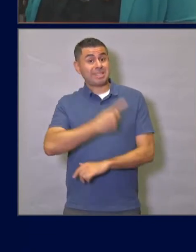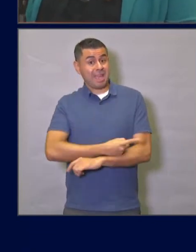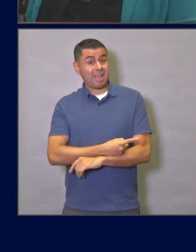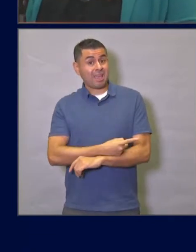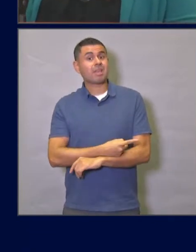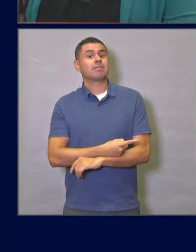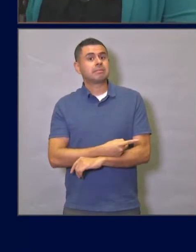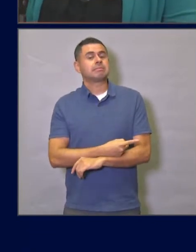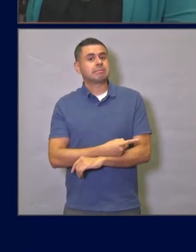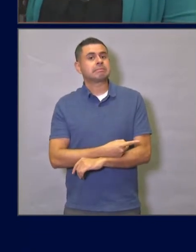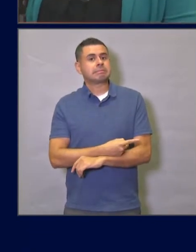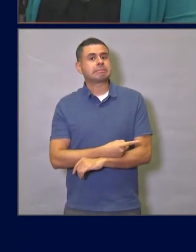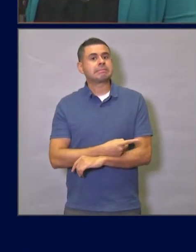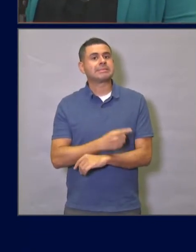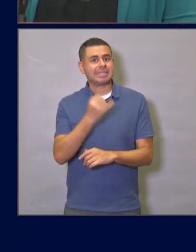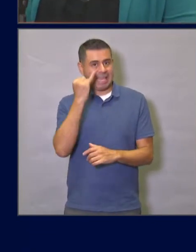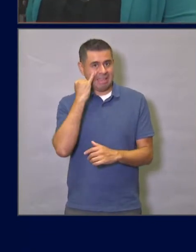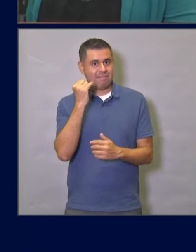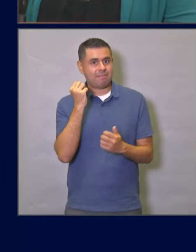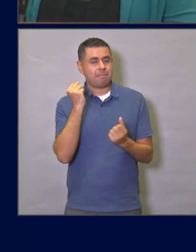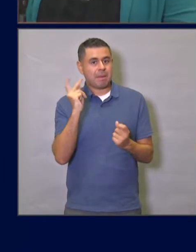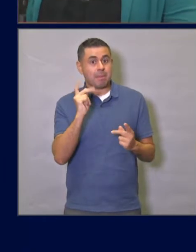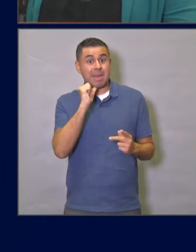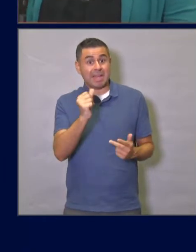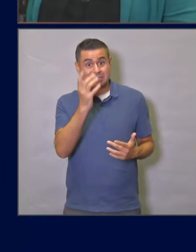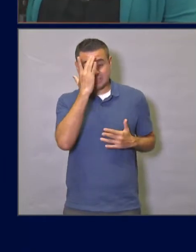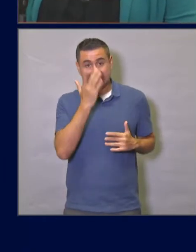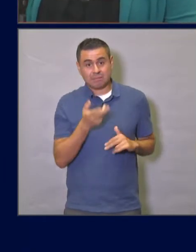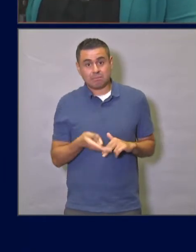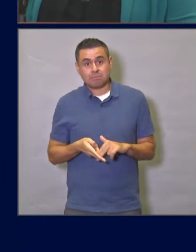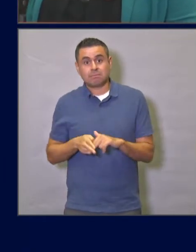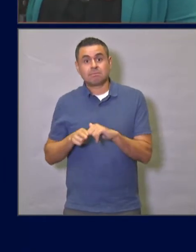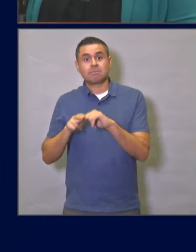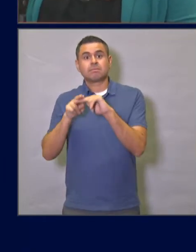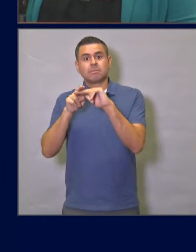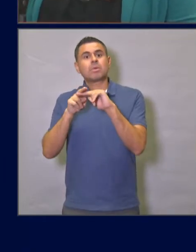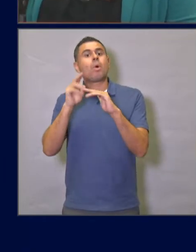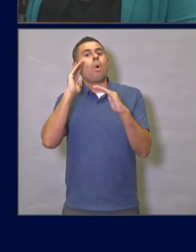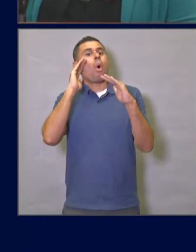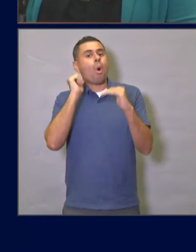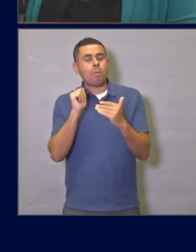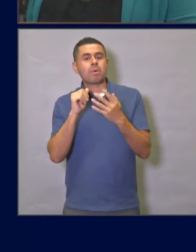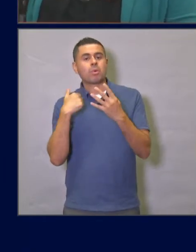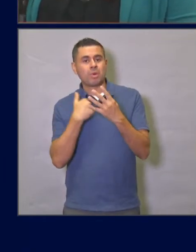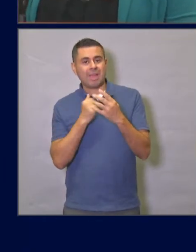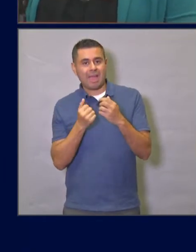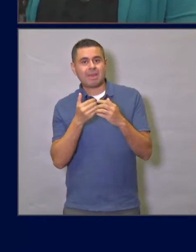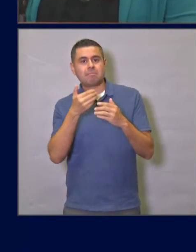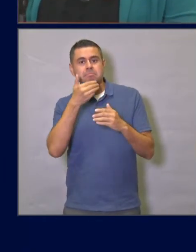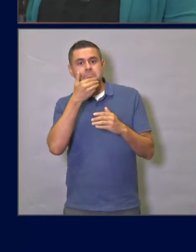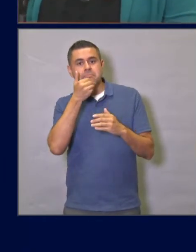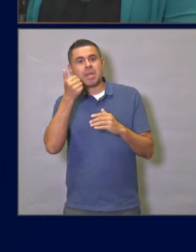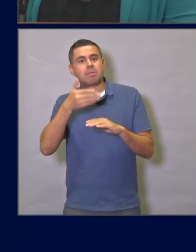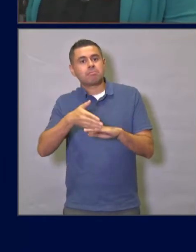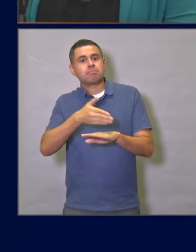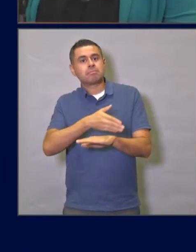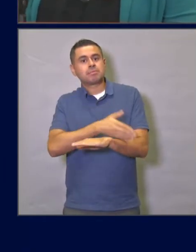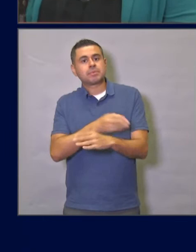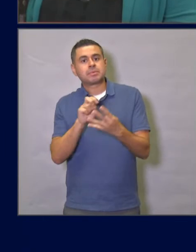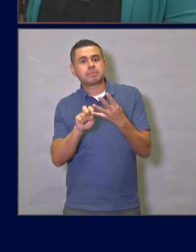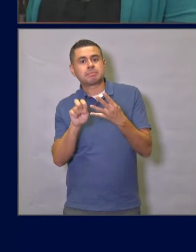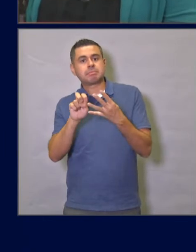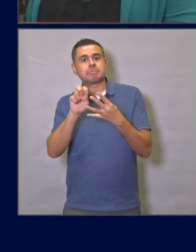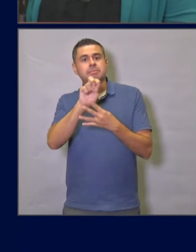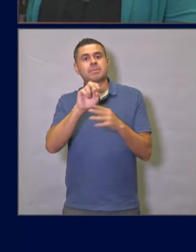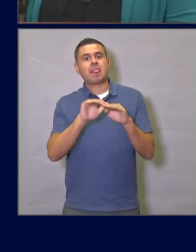nos moveremos al nivel 2, un nivel menos limitado durante este otoño. Next